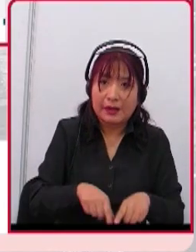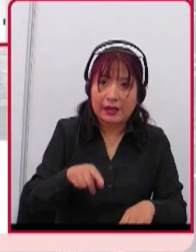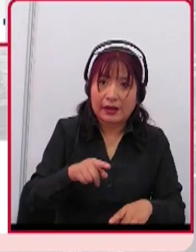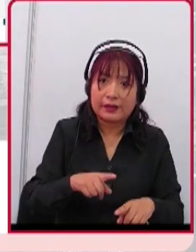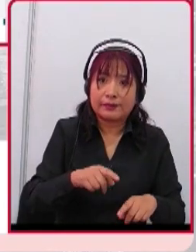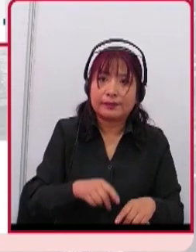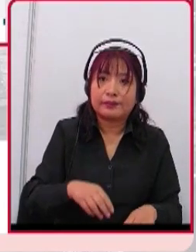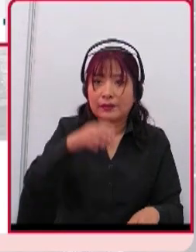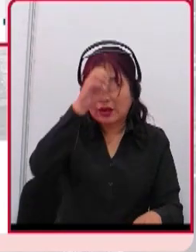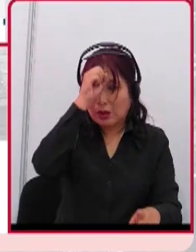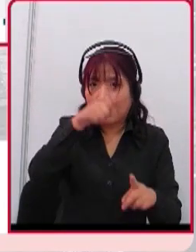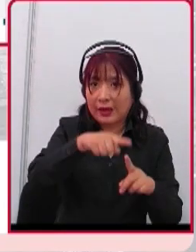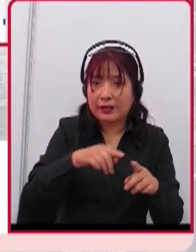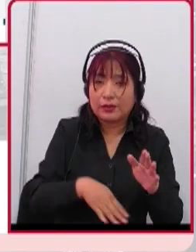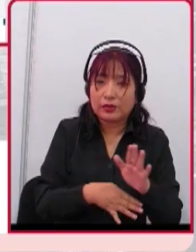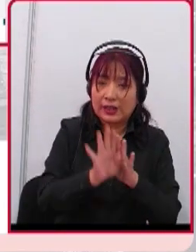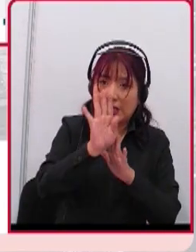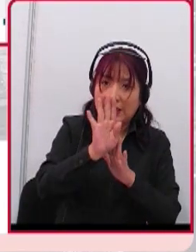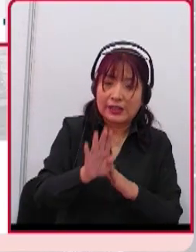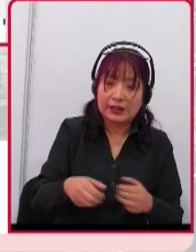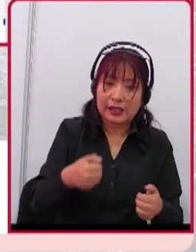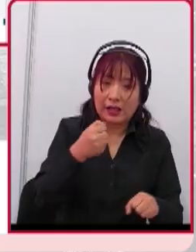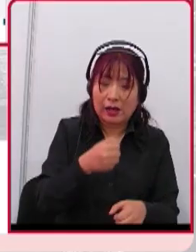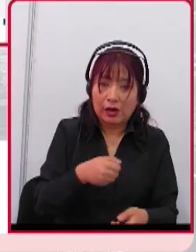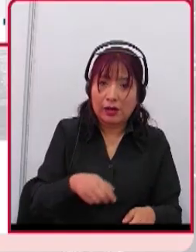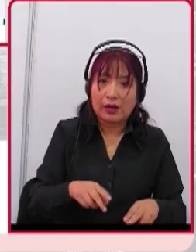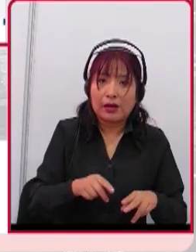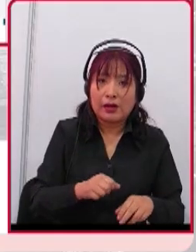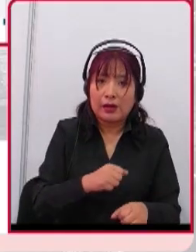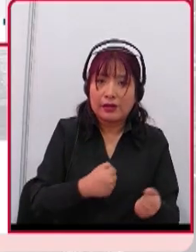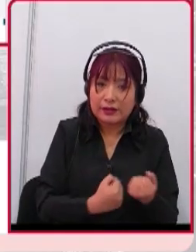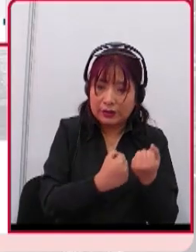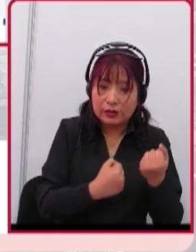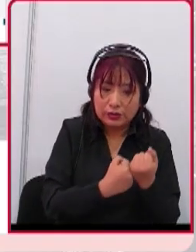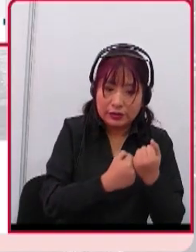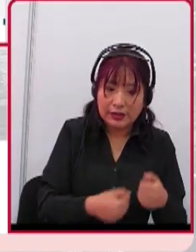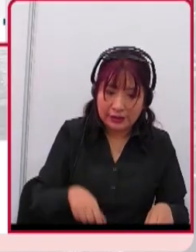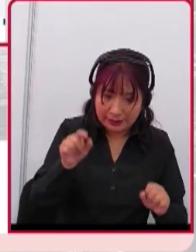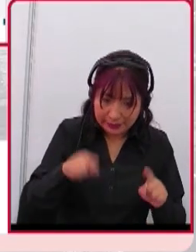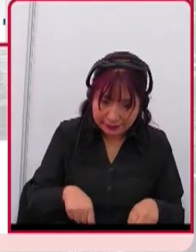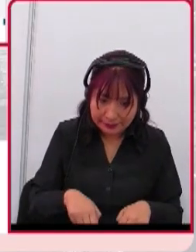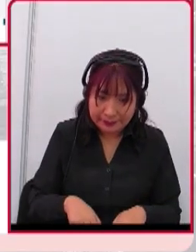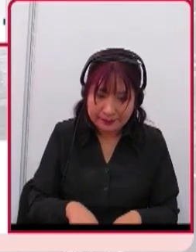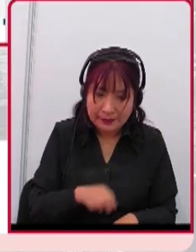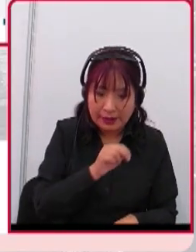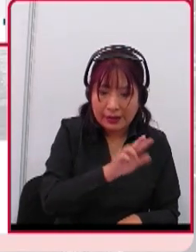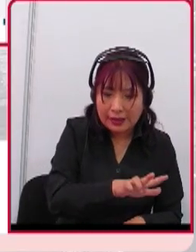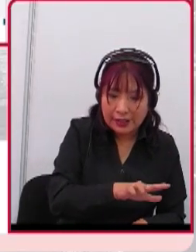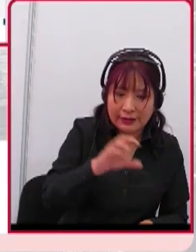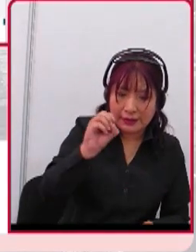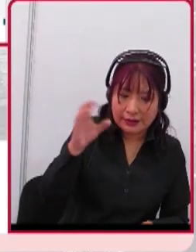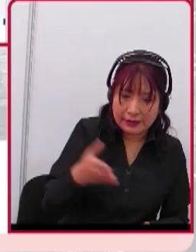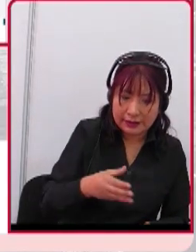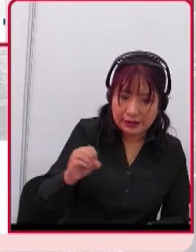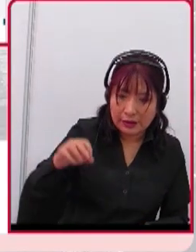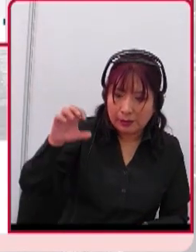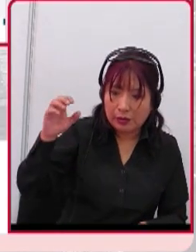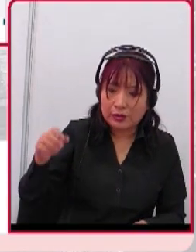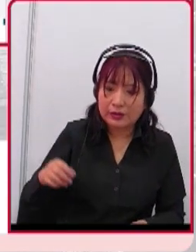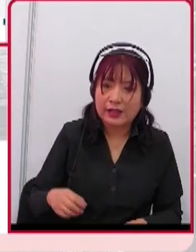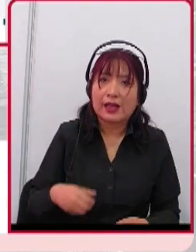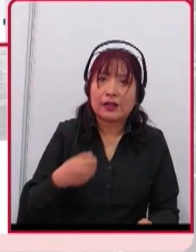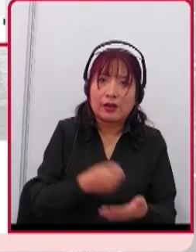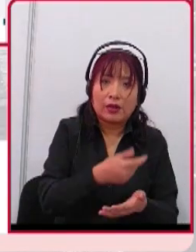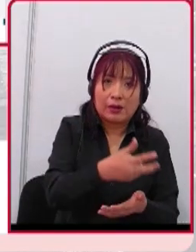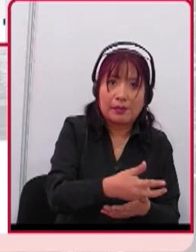local contempla más del 37% de participación de estas inversiones, seguido de educación, y en